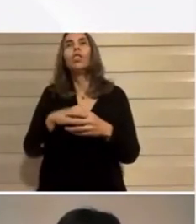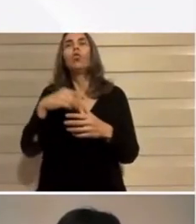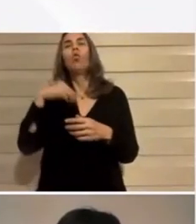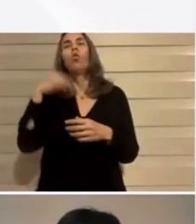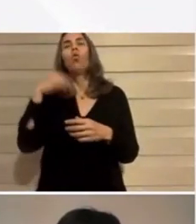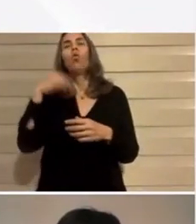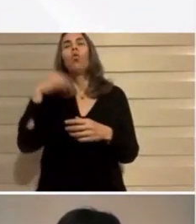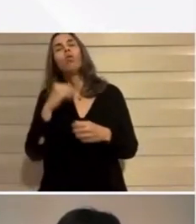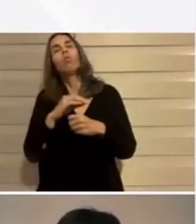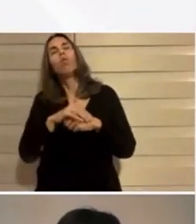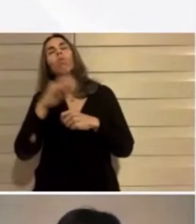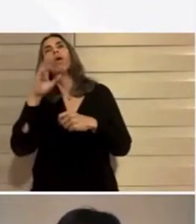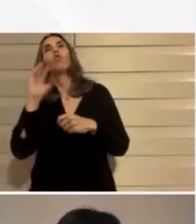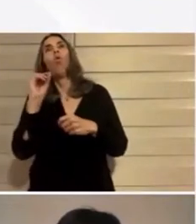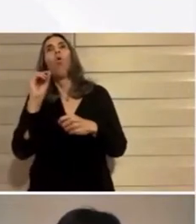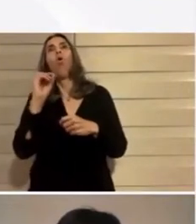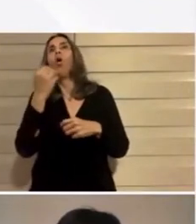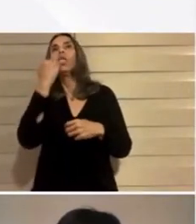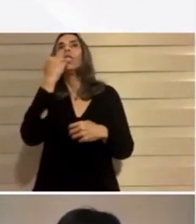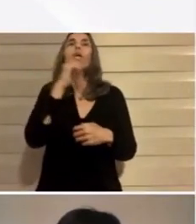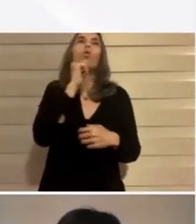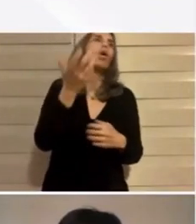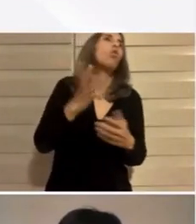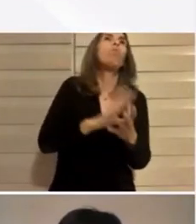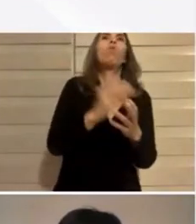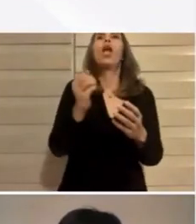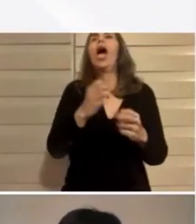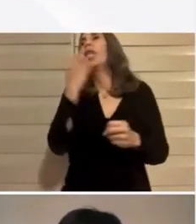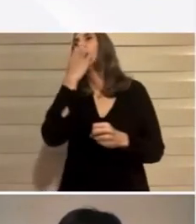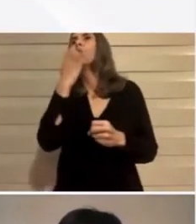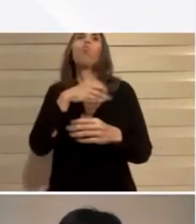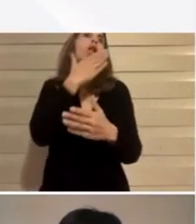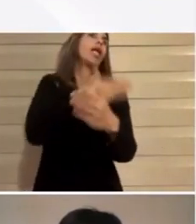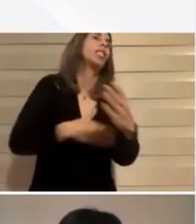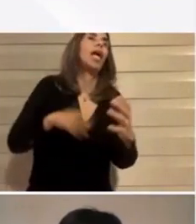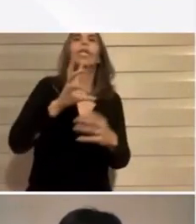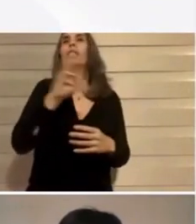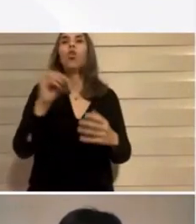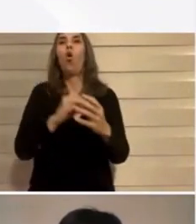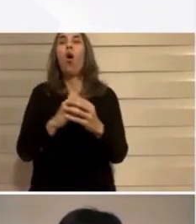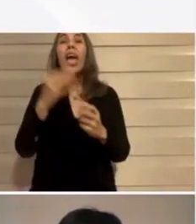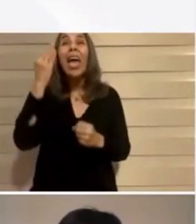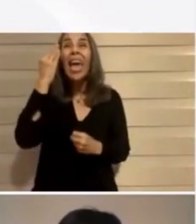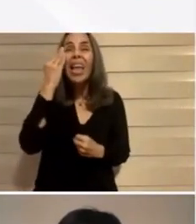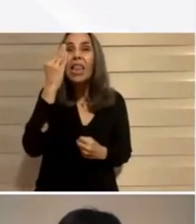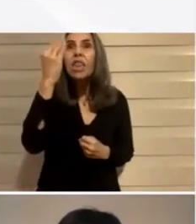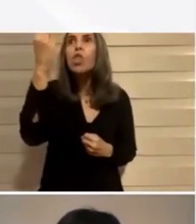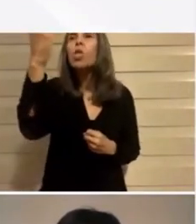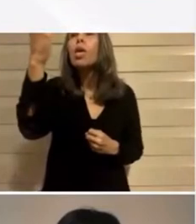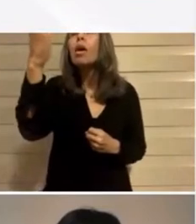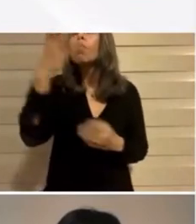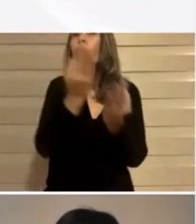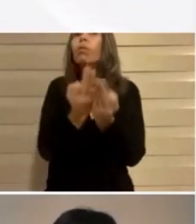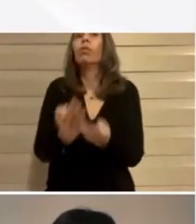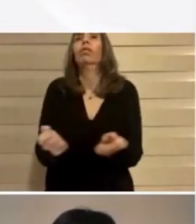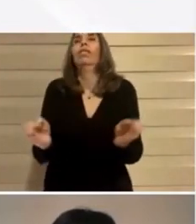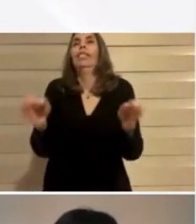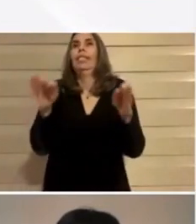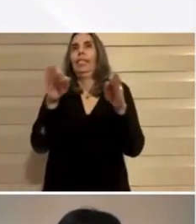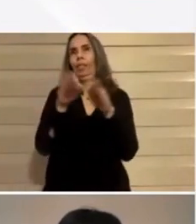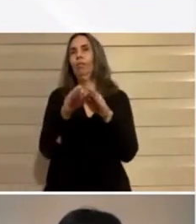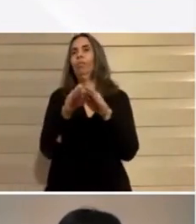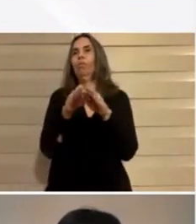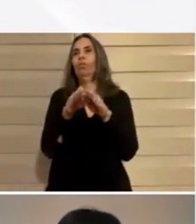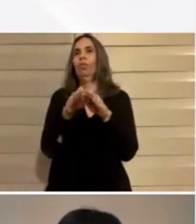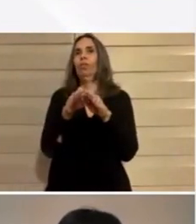bien, y si no me lavo la cara y me voy así, tu tiempo es escaso y tienes que administrarlo. Eso